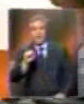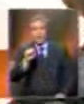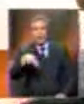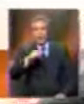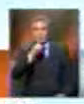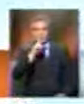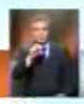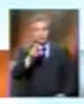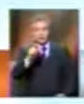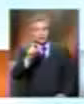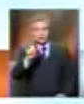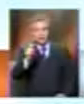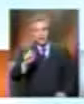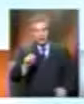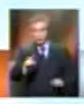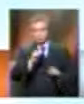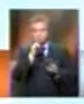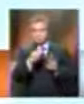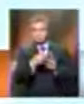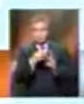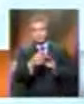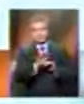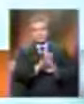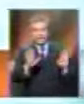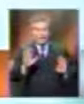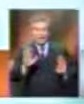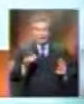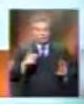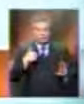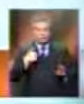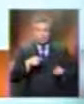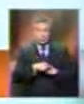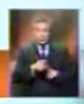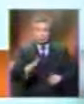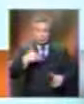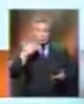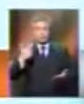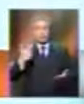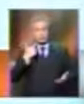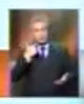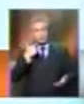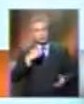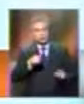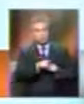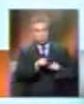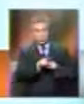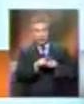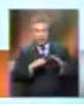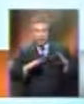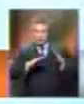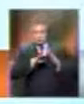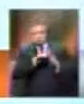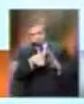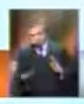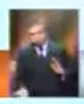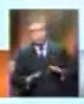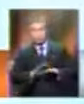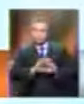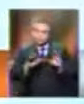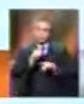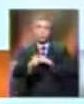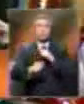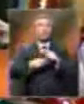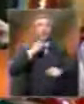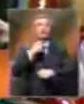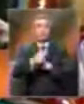quedamos para la preselección, pero igual eso fue un aprendizaje, o sea, después de caernos bajo, por así decirlo, ya al otro año ya estamos